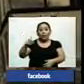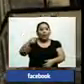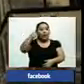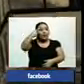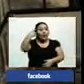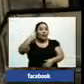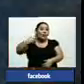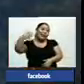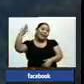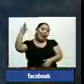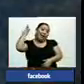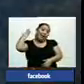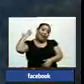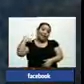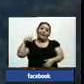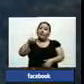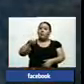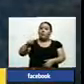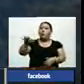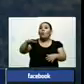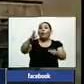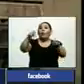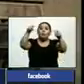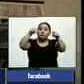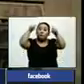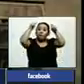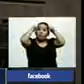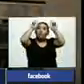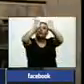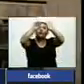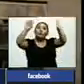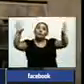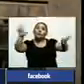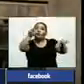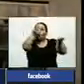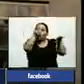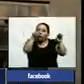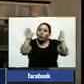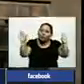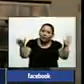Son los recuerdos de lo que un día fue el reino del pájaro y la nube.